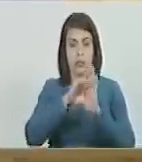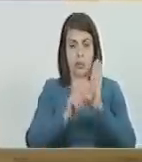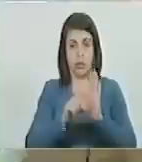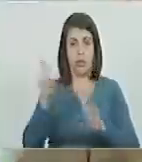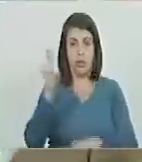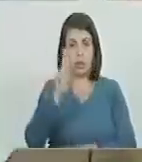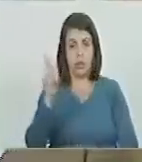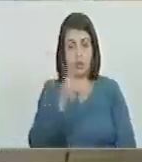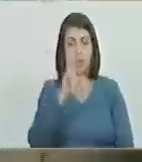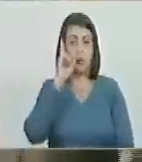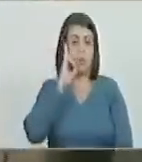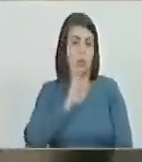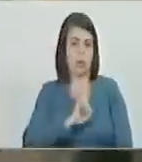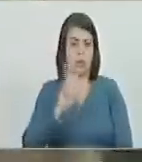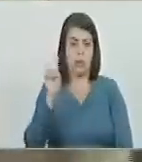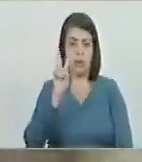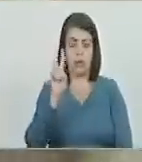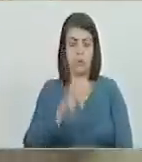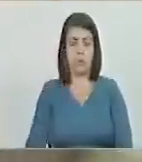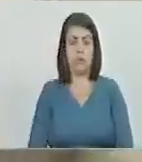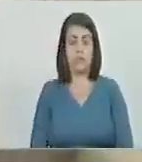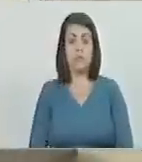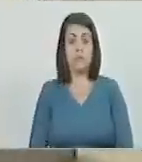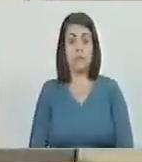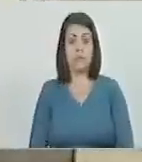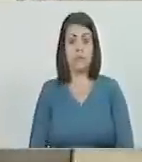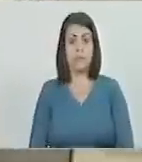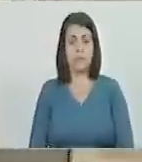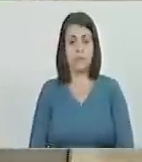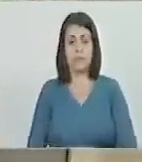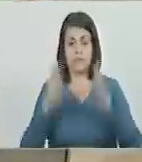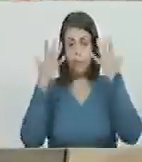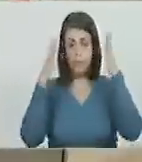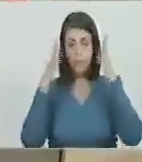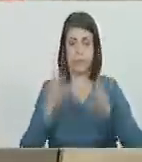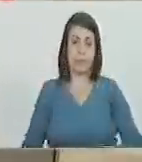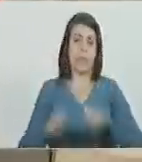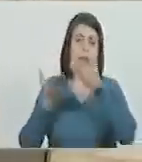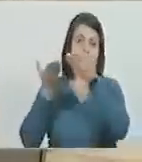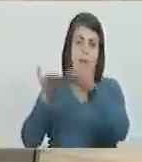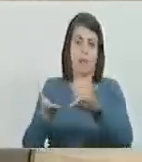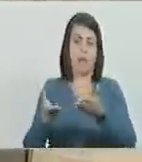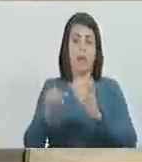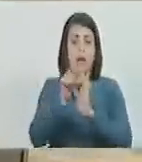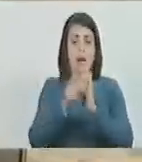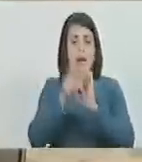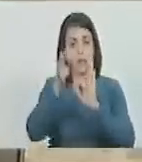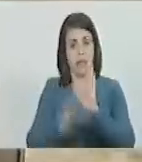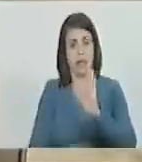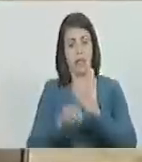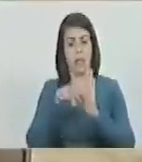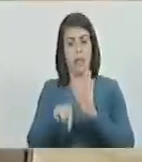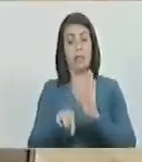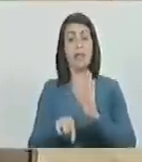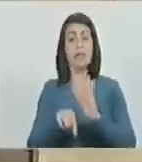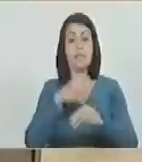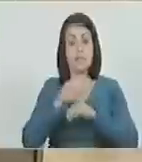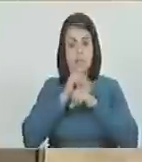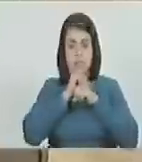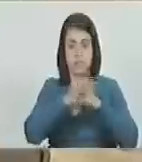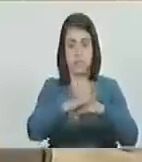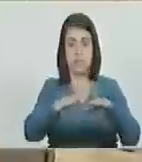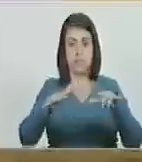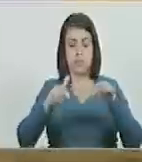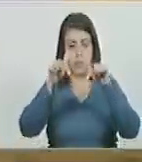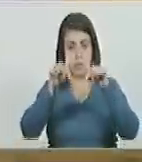constitucional de la República Bolivariana de Venezuela. Se remite a la Gaceta Oficial a los fines de su